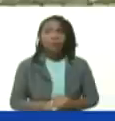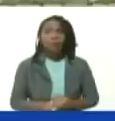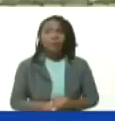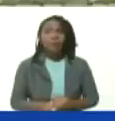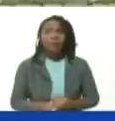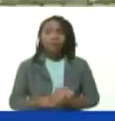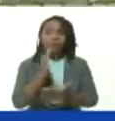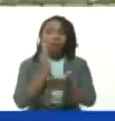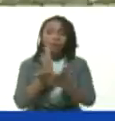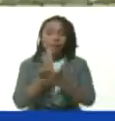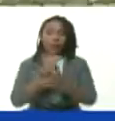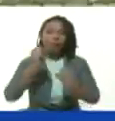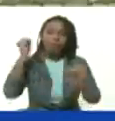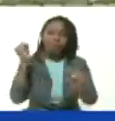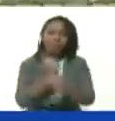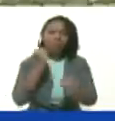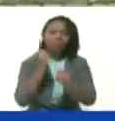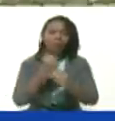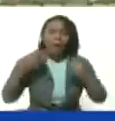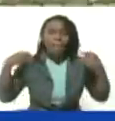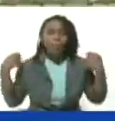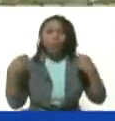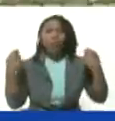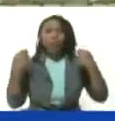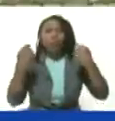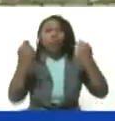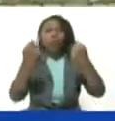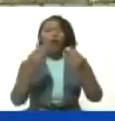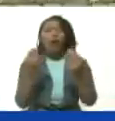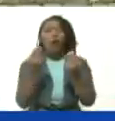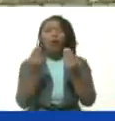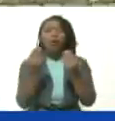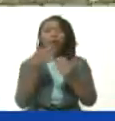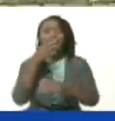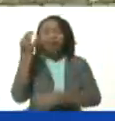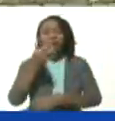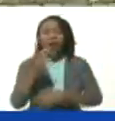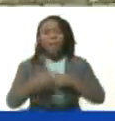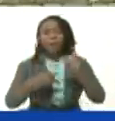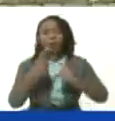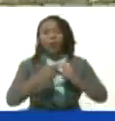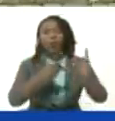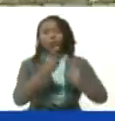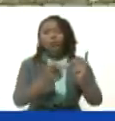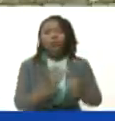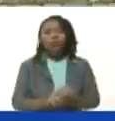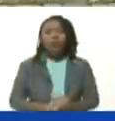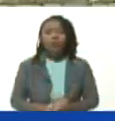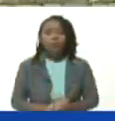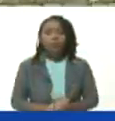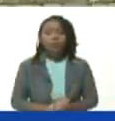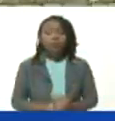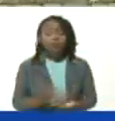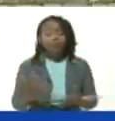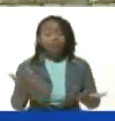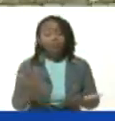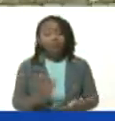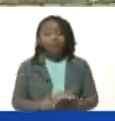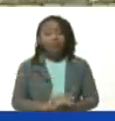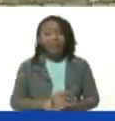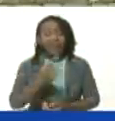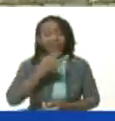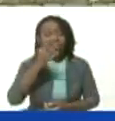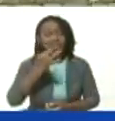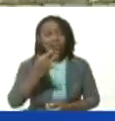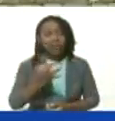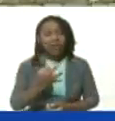como siempre trabajando para promover la economía real, la economía productiva, y